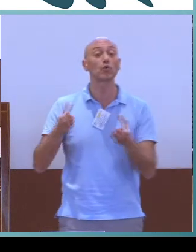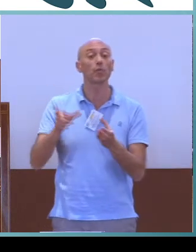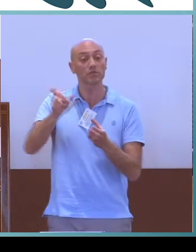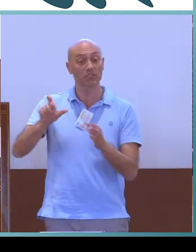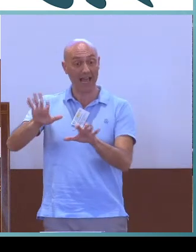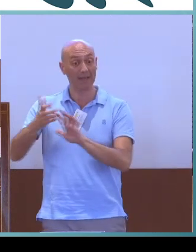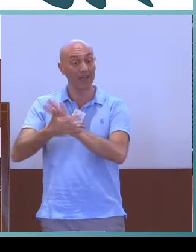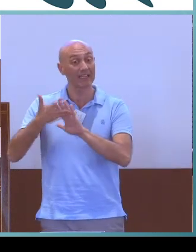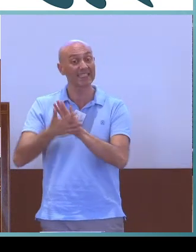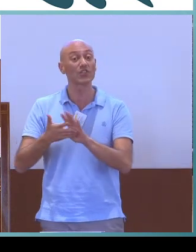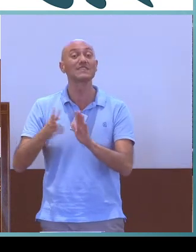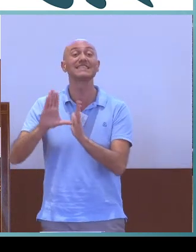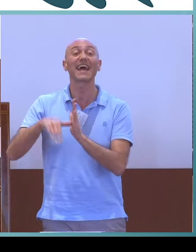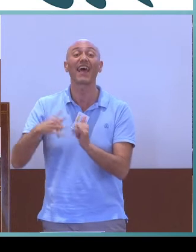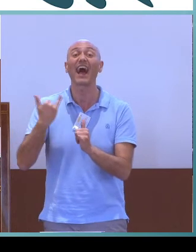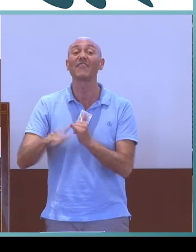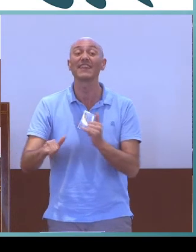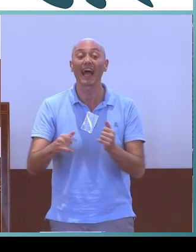respuestas.